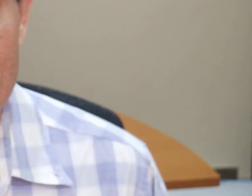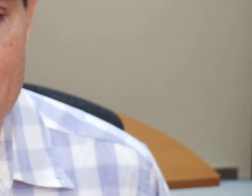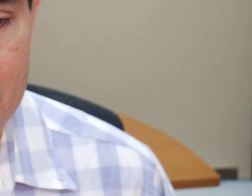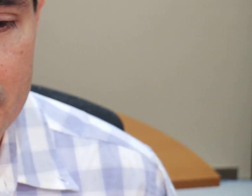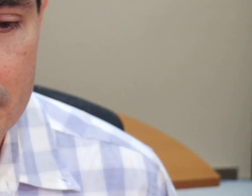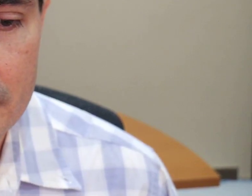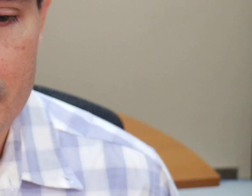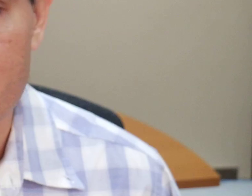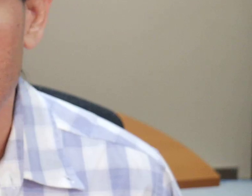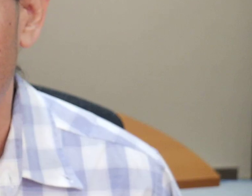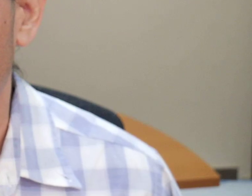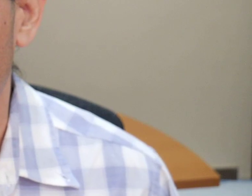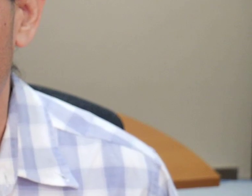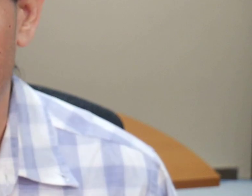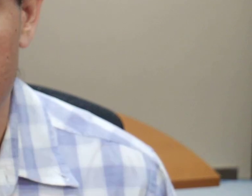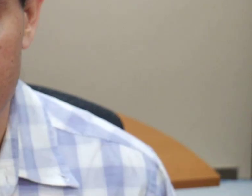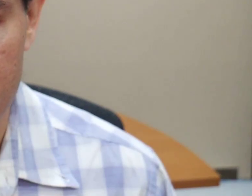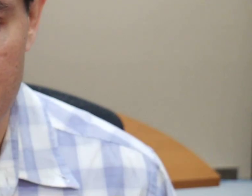comentó.